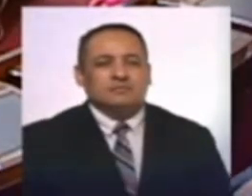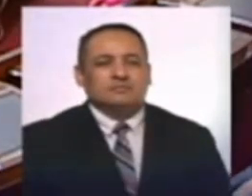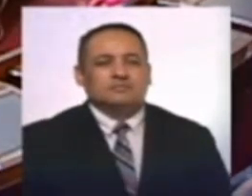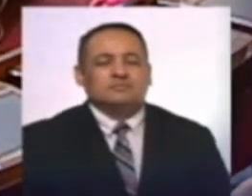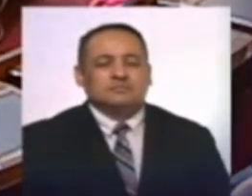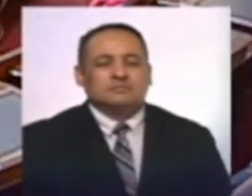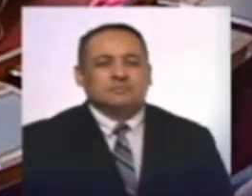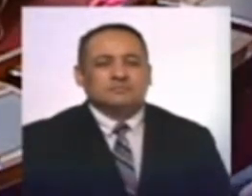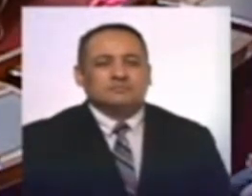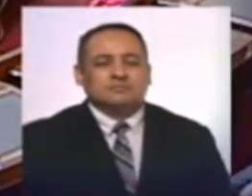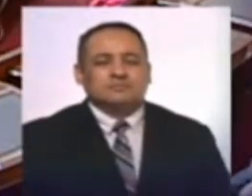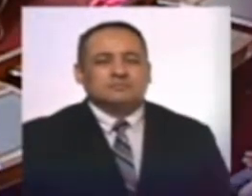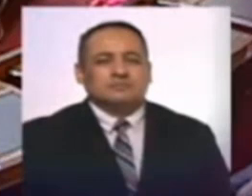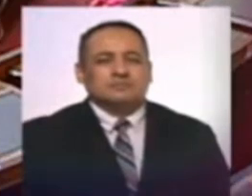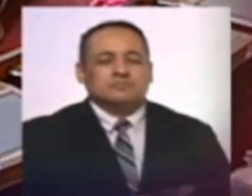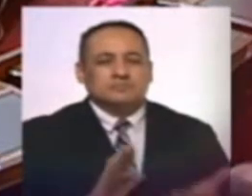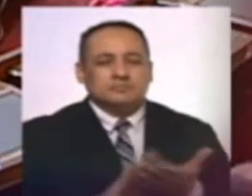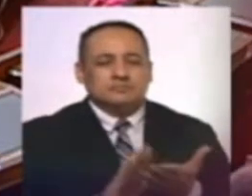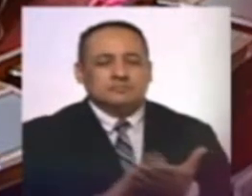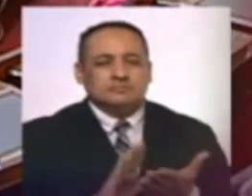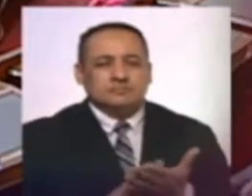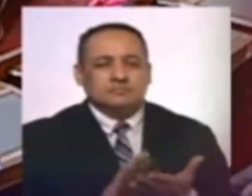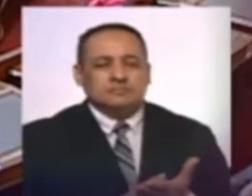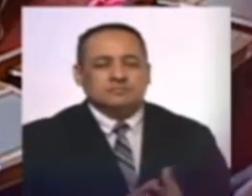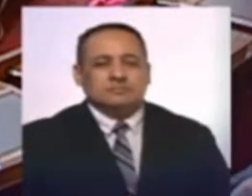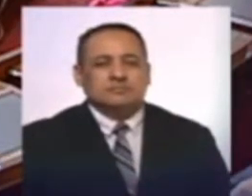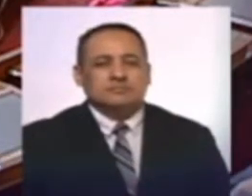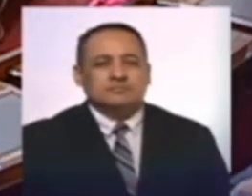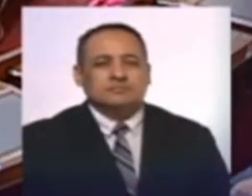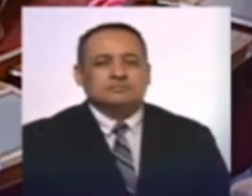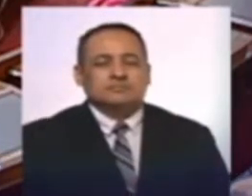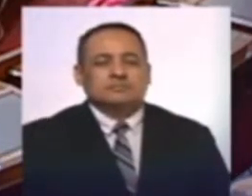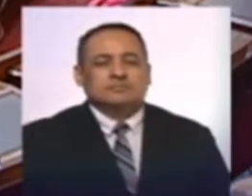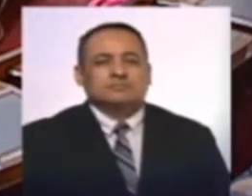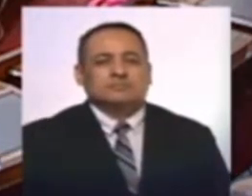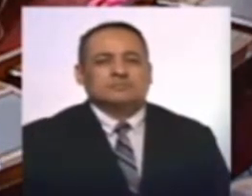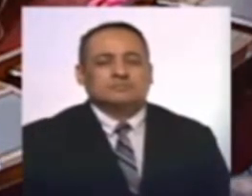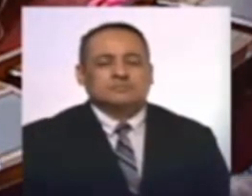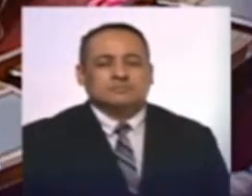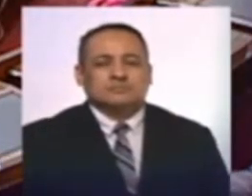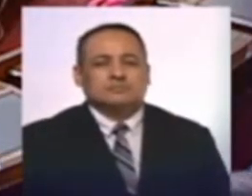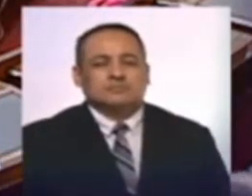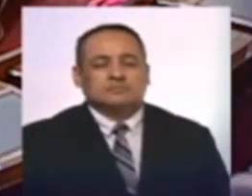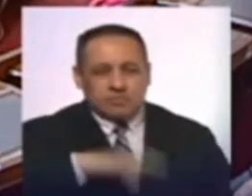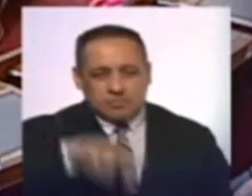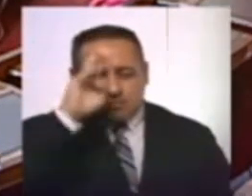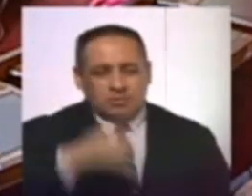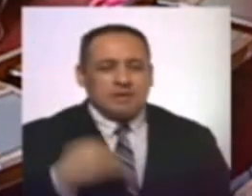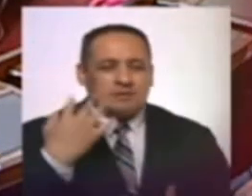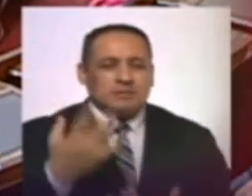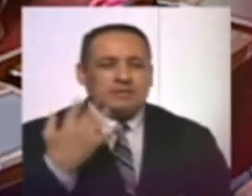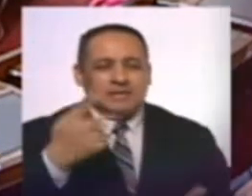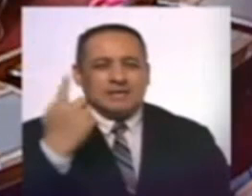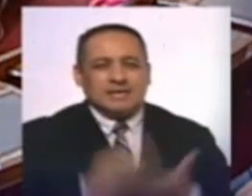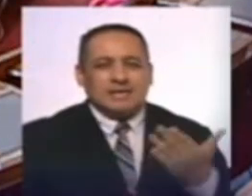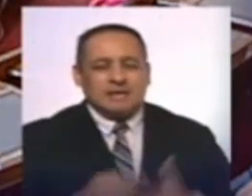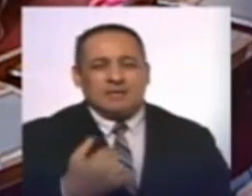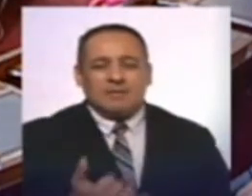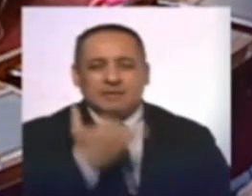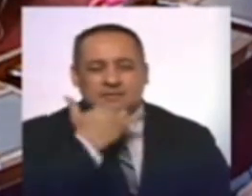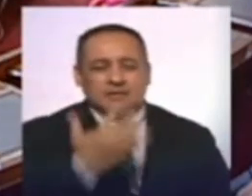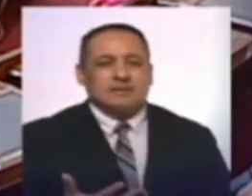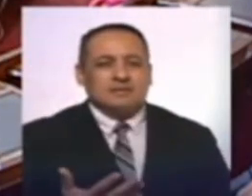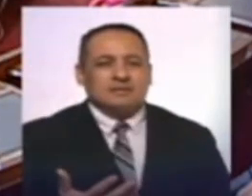Somos Perú, representado en este Parlamento, Renovación Popular, Avanza